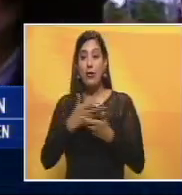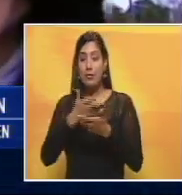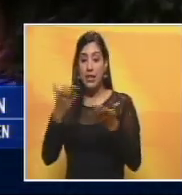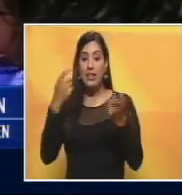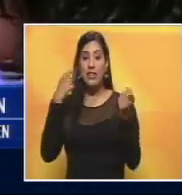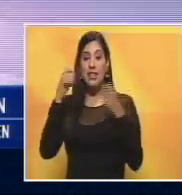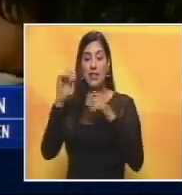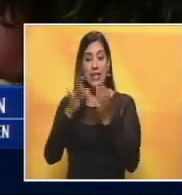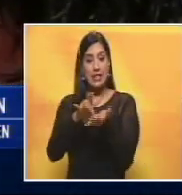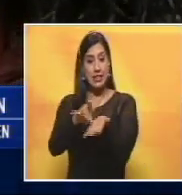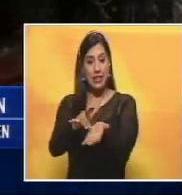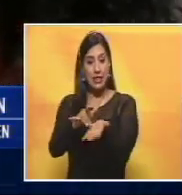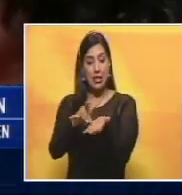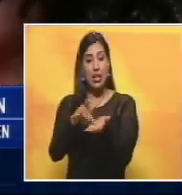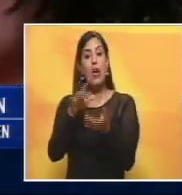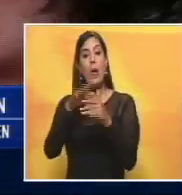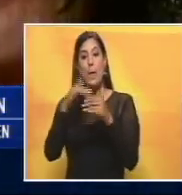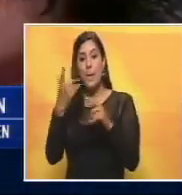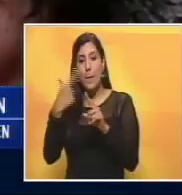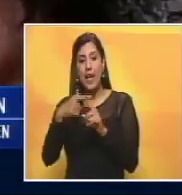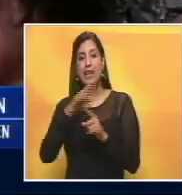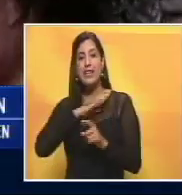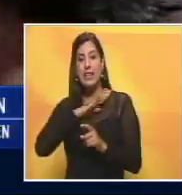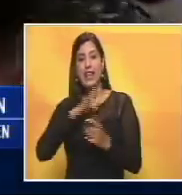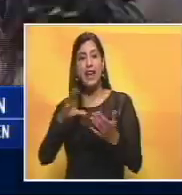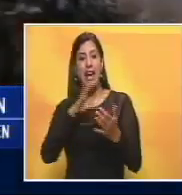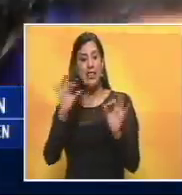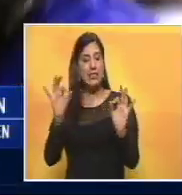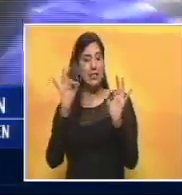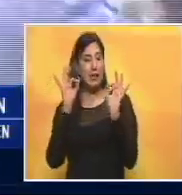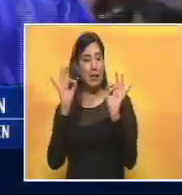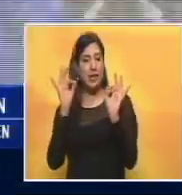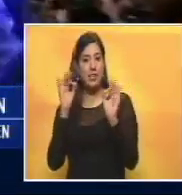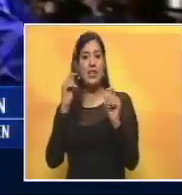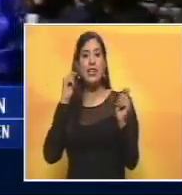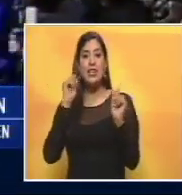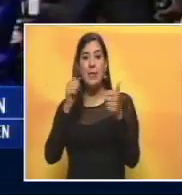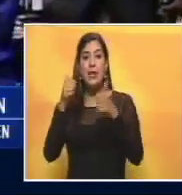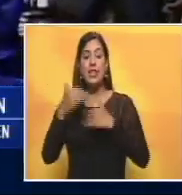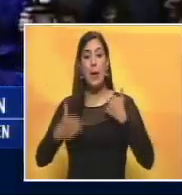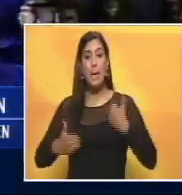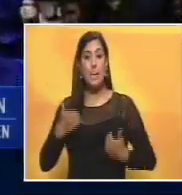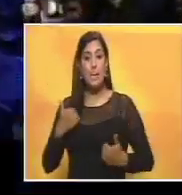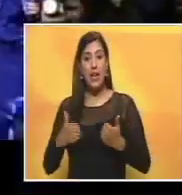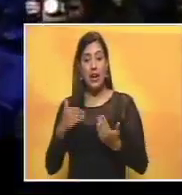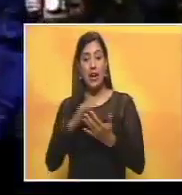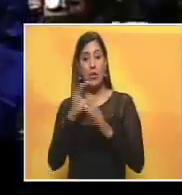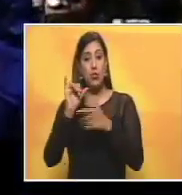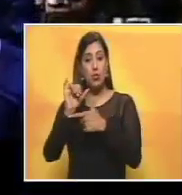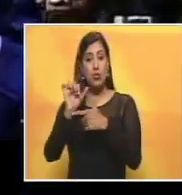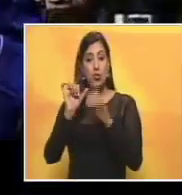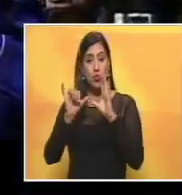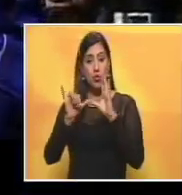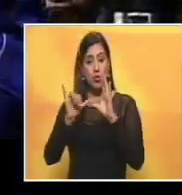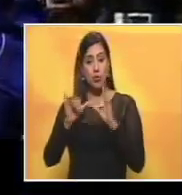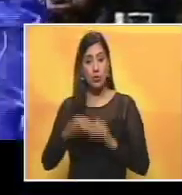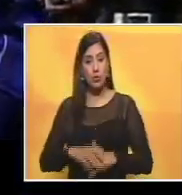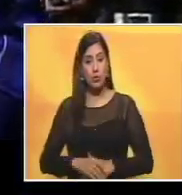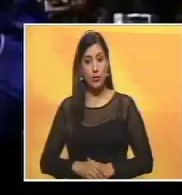en formato de CD y doble vinilo. Además, incluirá una canción extra que se estrenó este miércoles en el canal de YouTube del